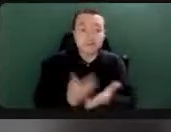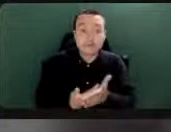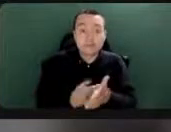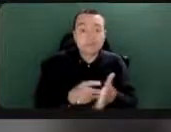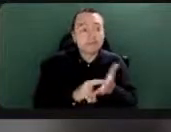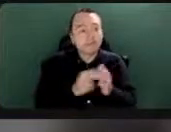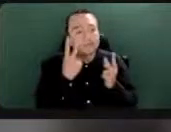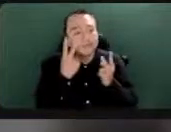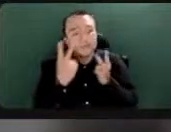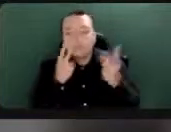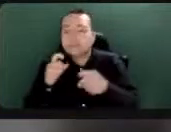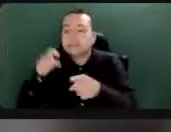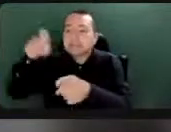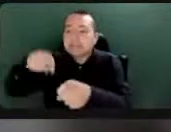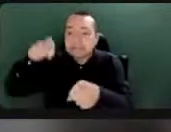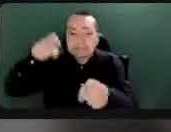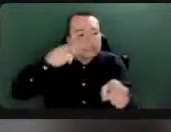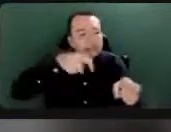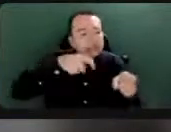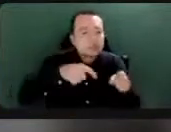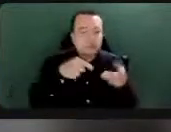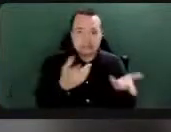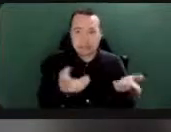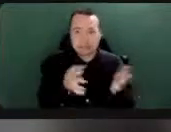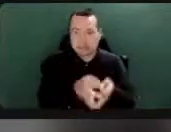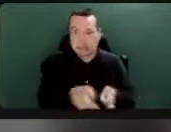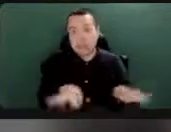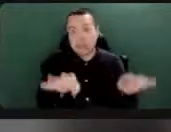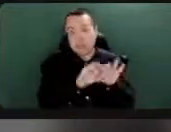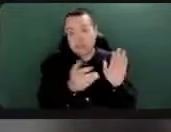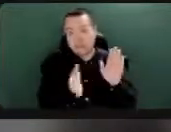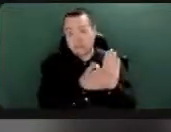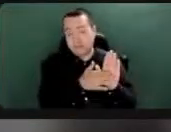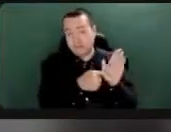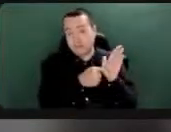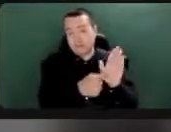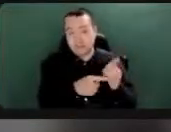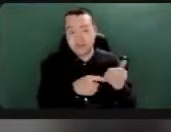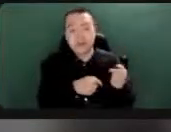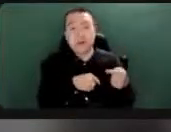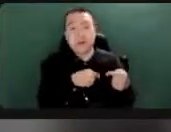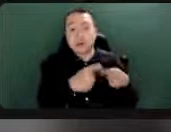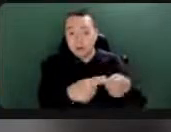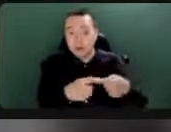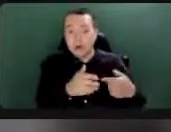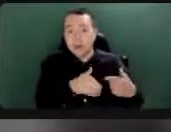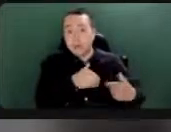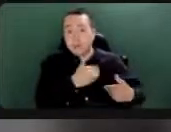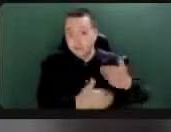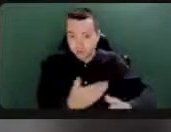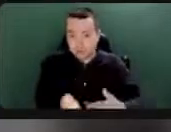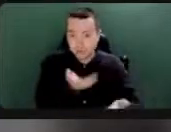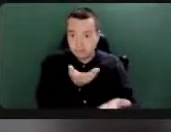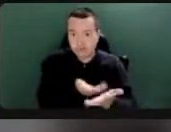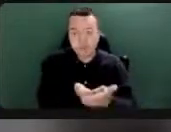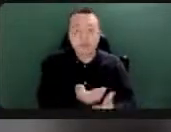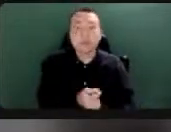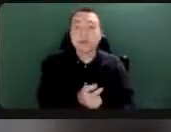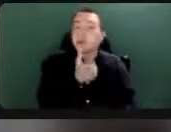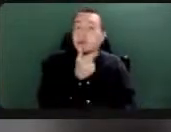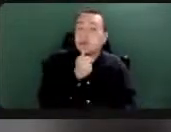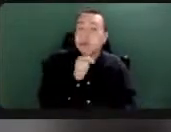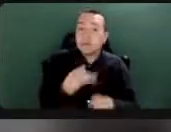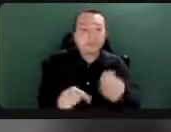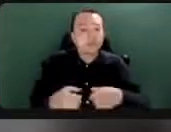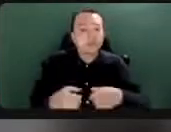yo creo que es muy importante destacar que en este proceso ha habido esa interacción con quienes tienen que tomar las decisiones